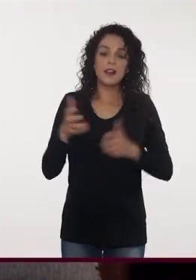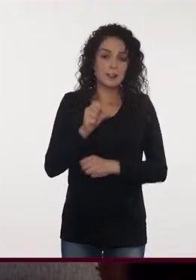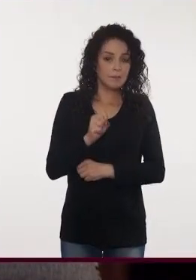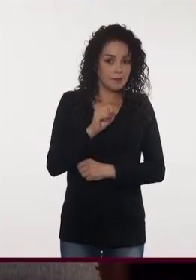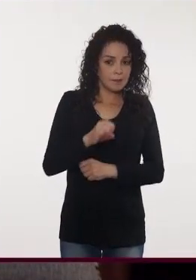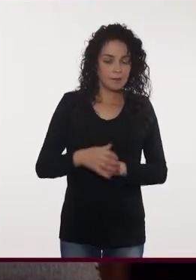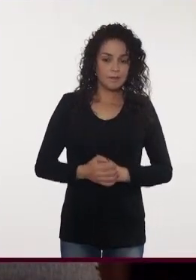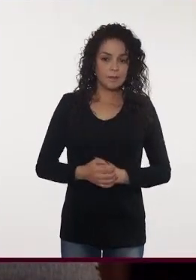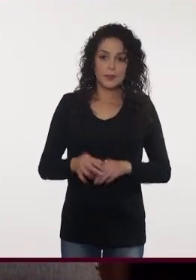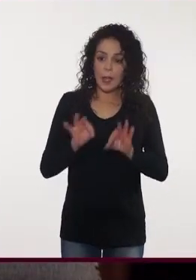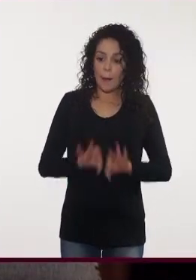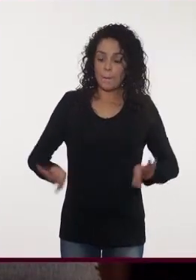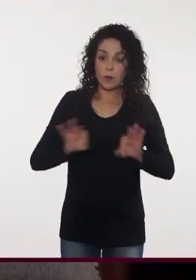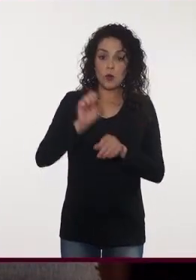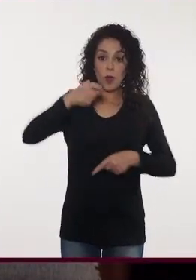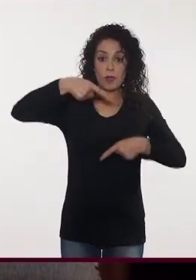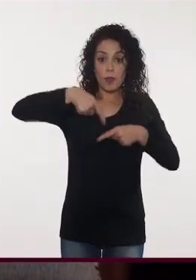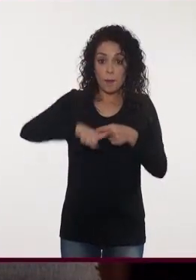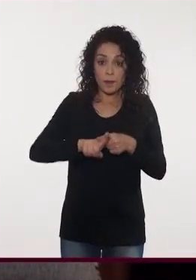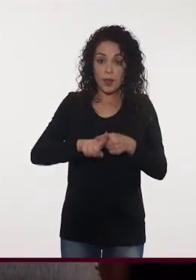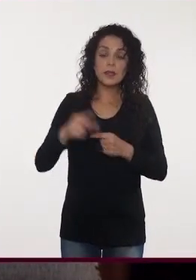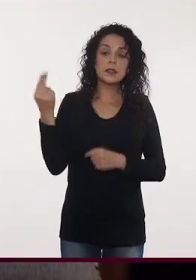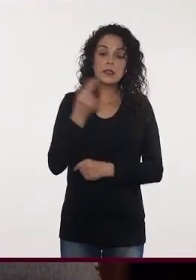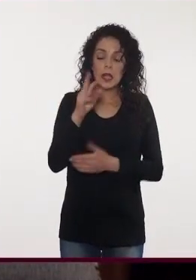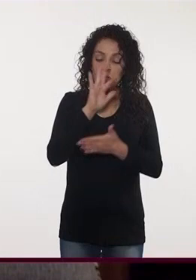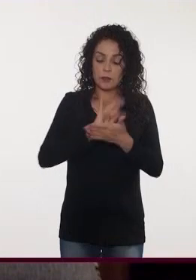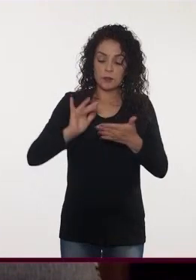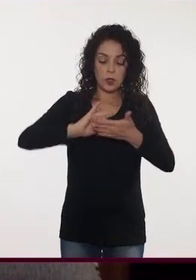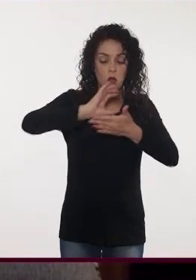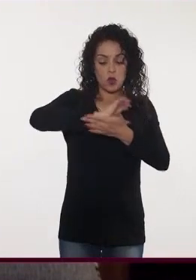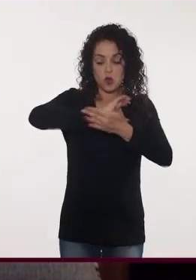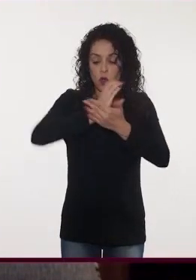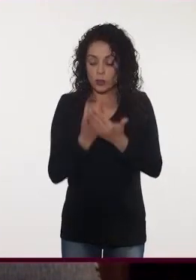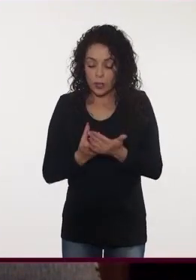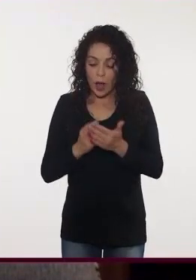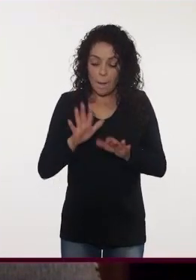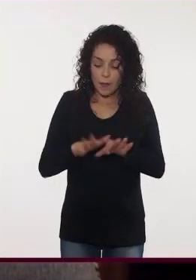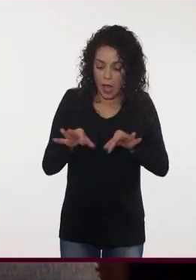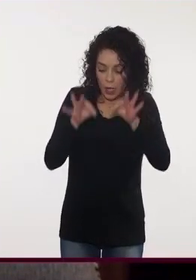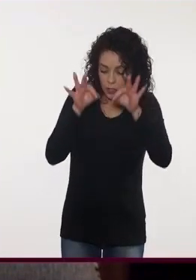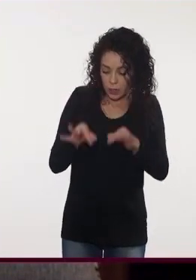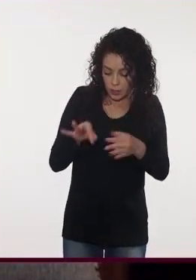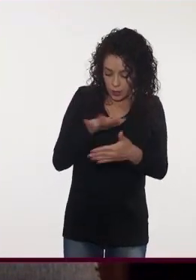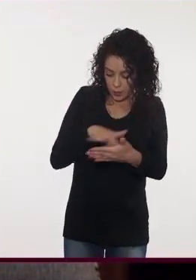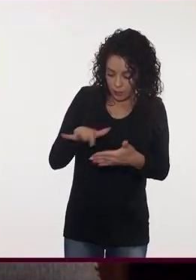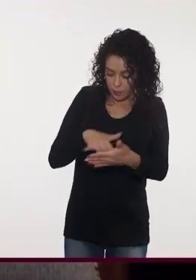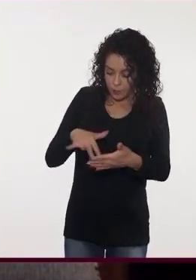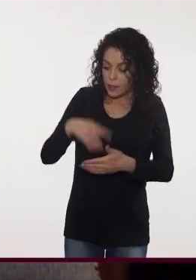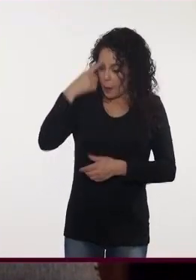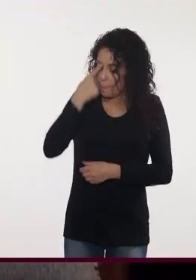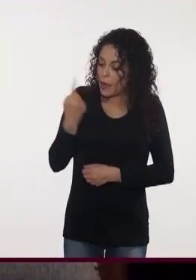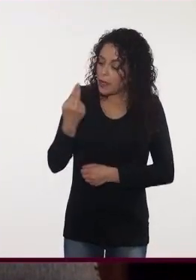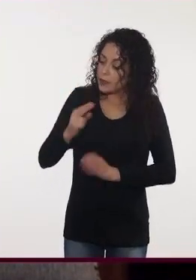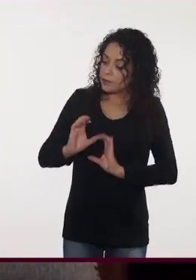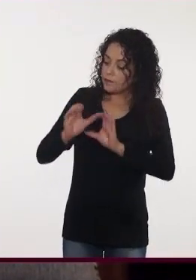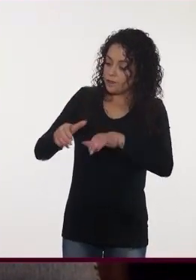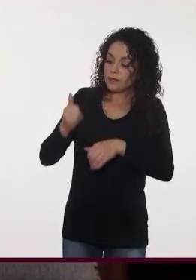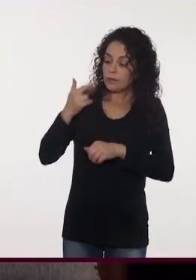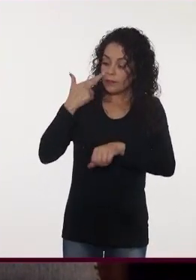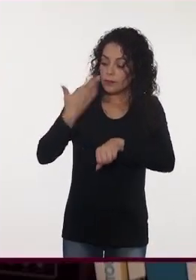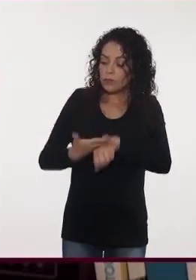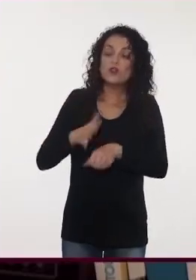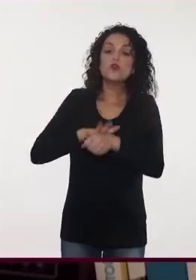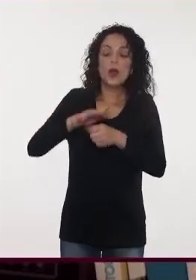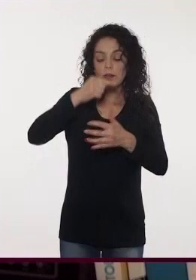inicio de la relación laboral se dé lectura del contrato y la explicación precisa del perfil del puesto y las responsabilidades que